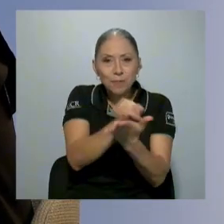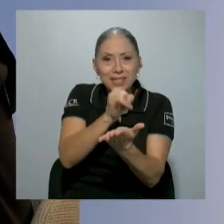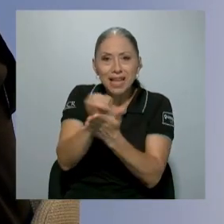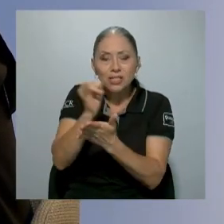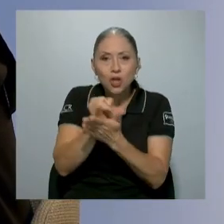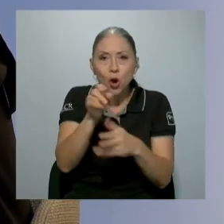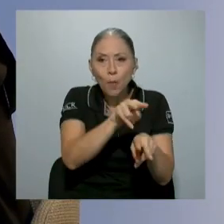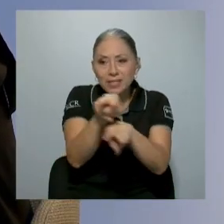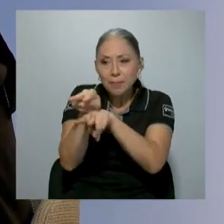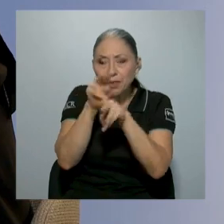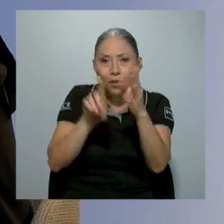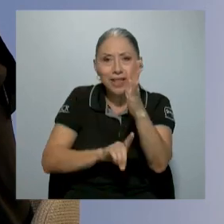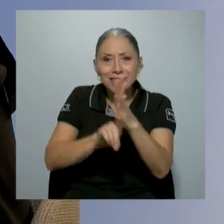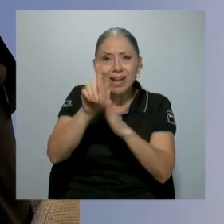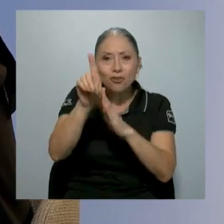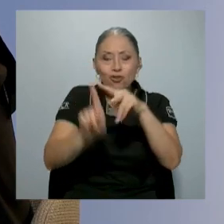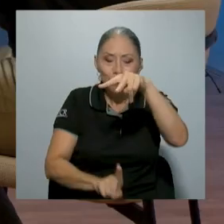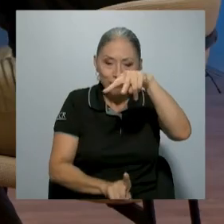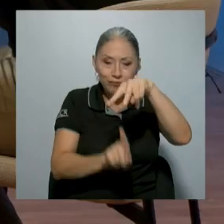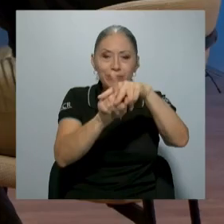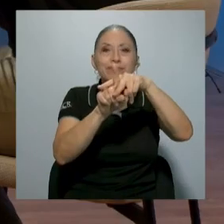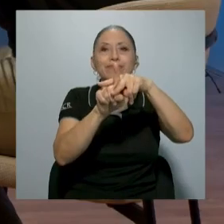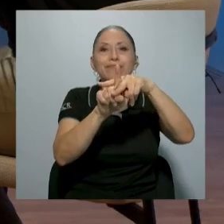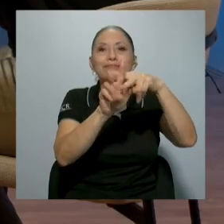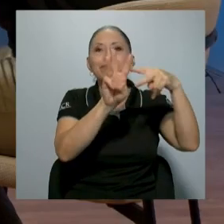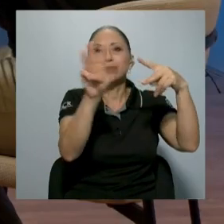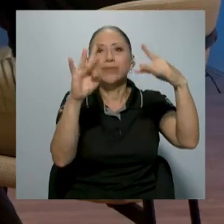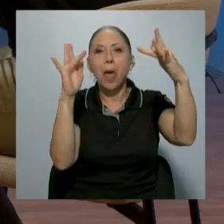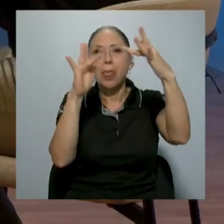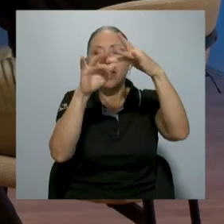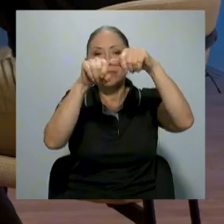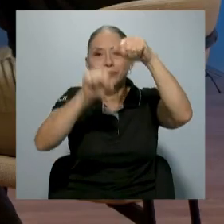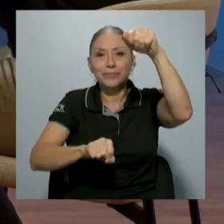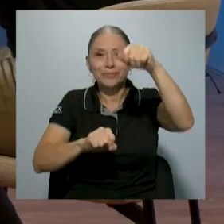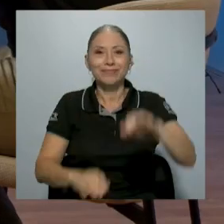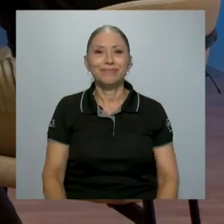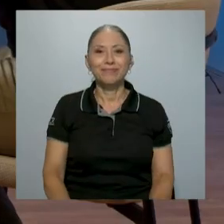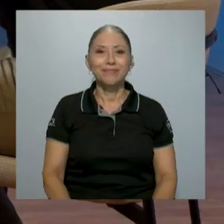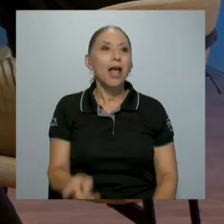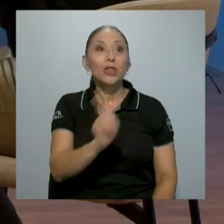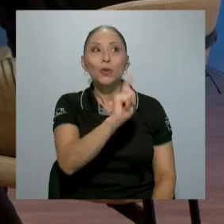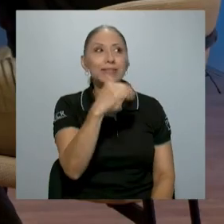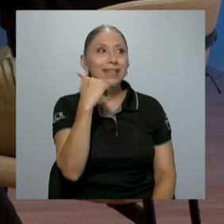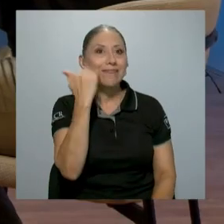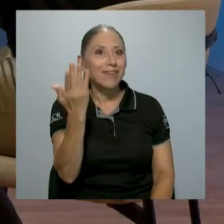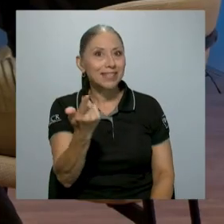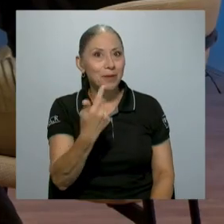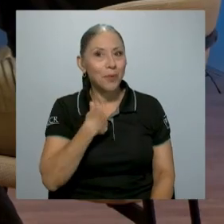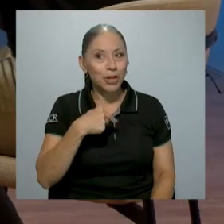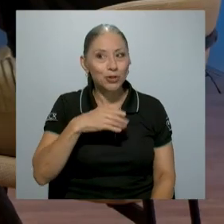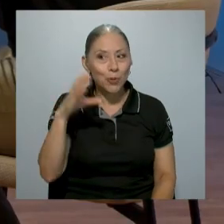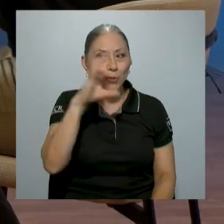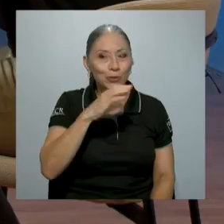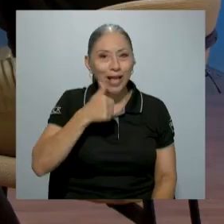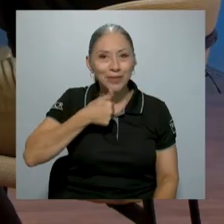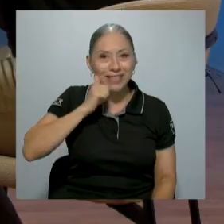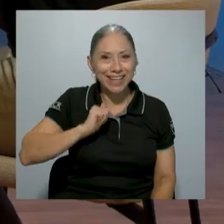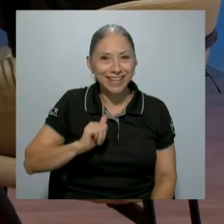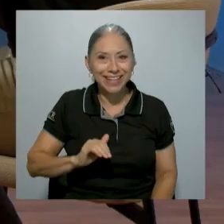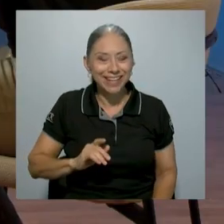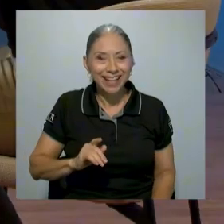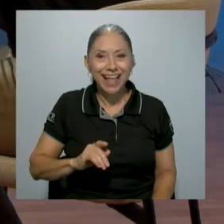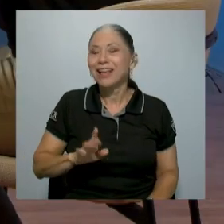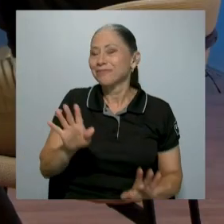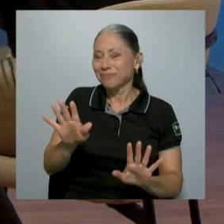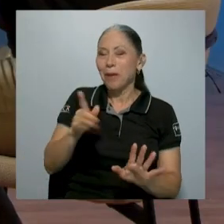casi que en la primera página el informe. No está tan fácil. Yo lo estuve buscando ayer. Vamos a cambiarlo, entonces no